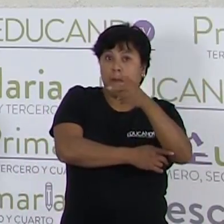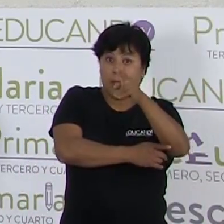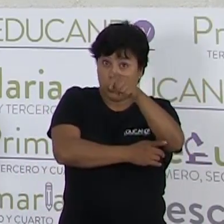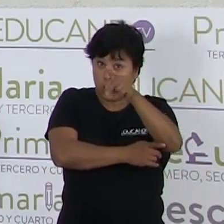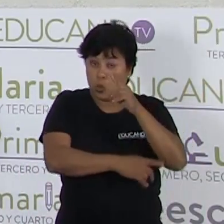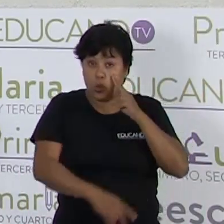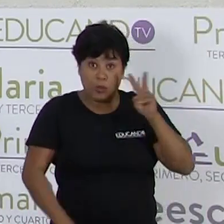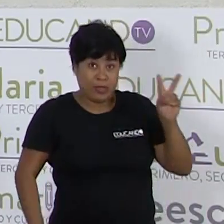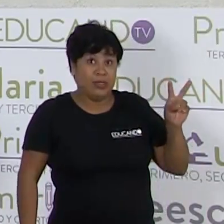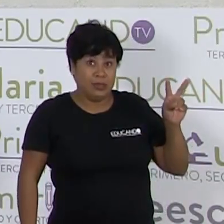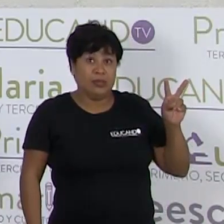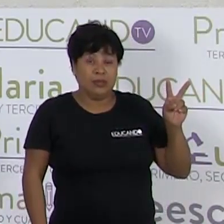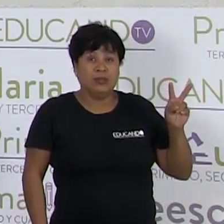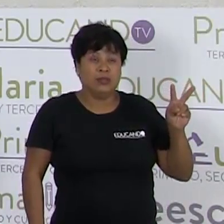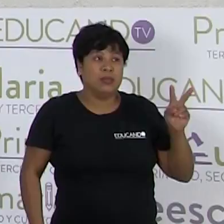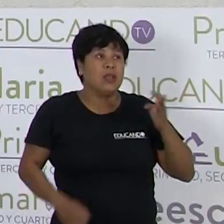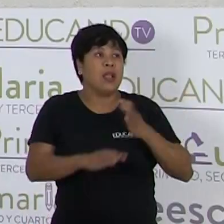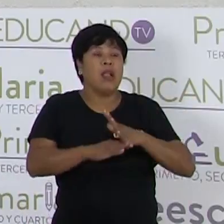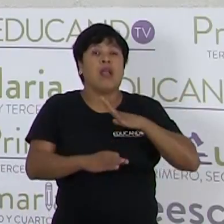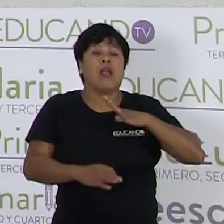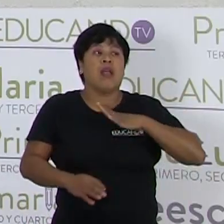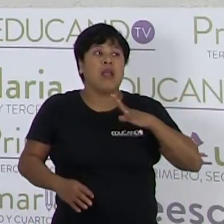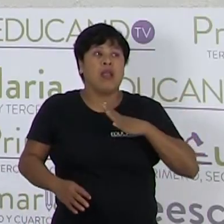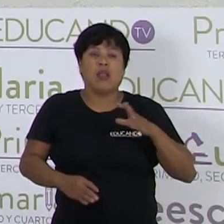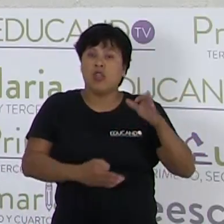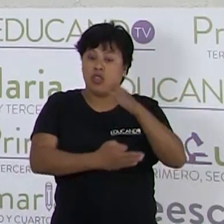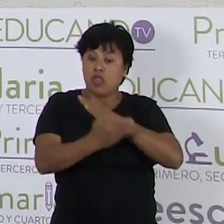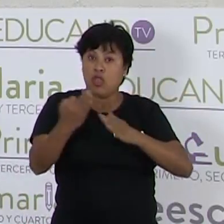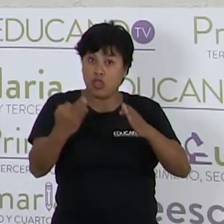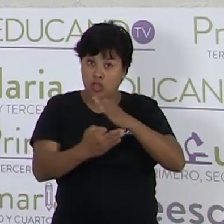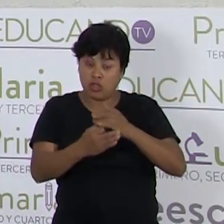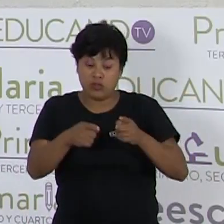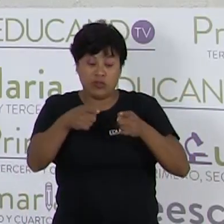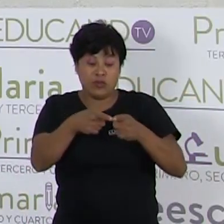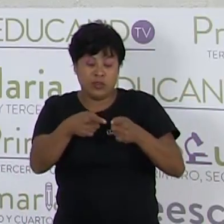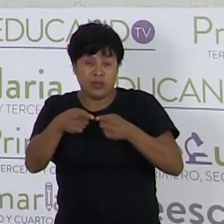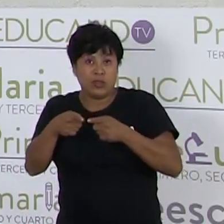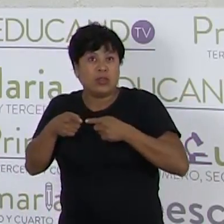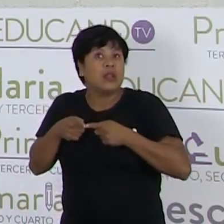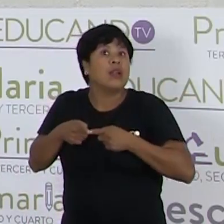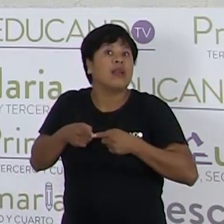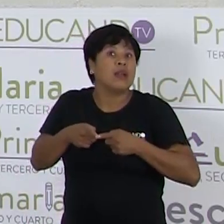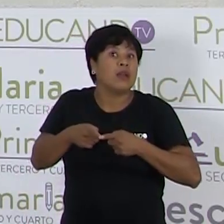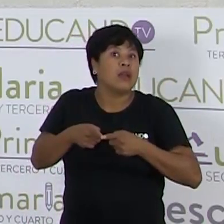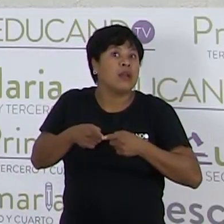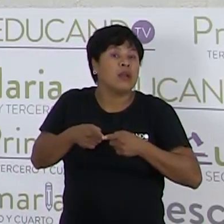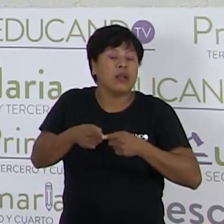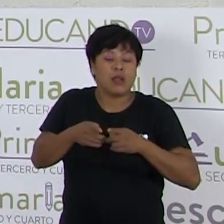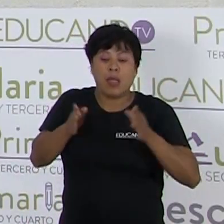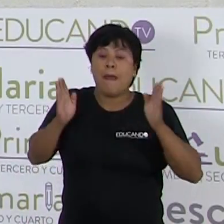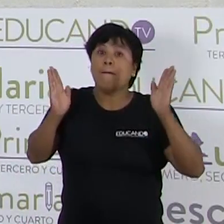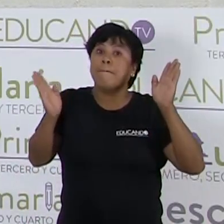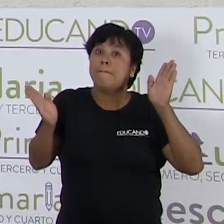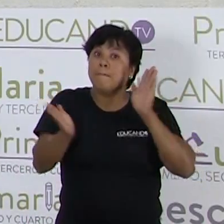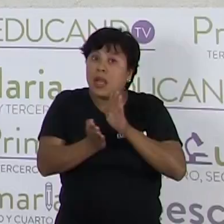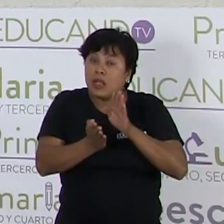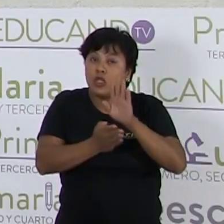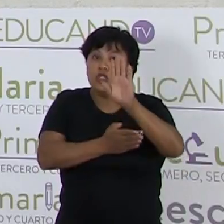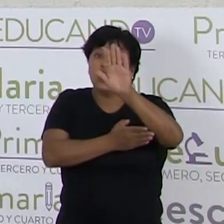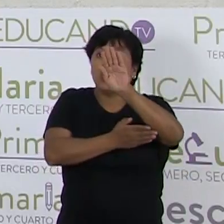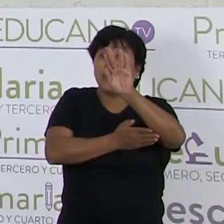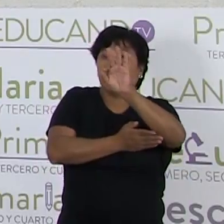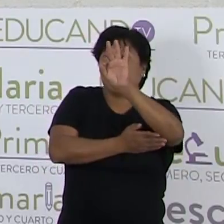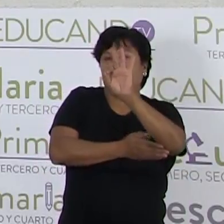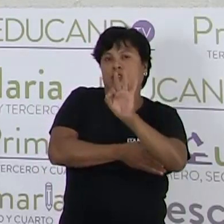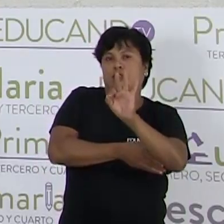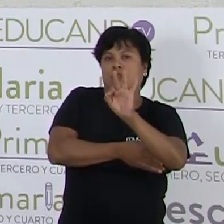cuenta, tiene todos sus ángulos que menores de 90 grados.